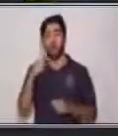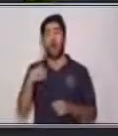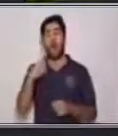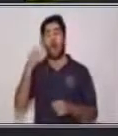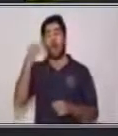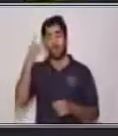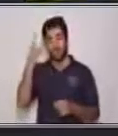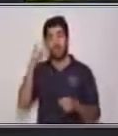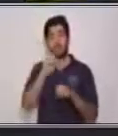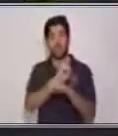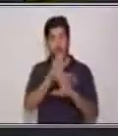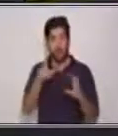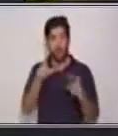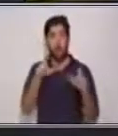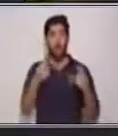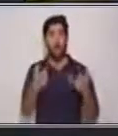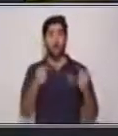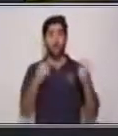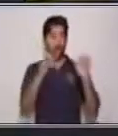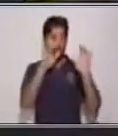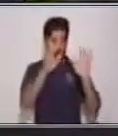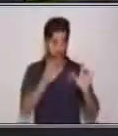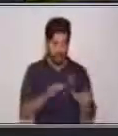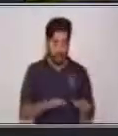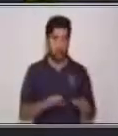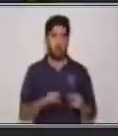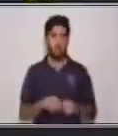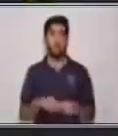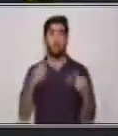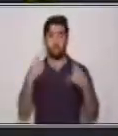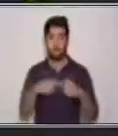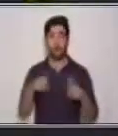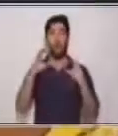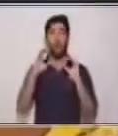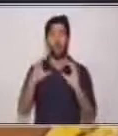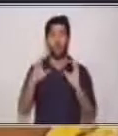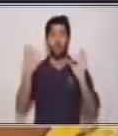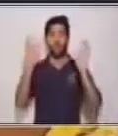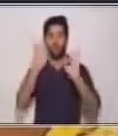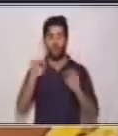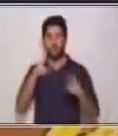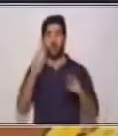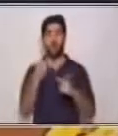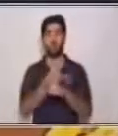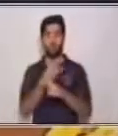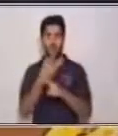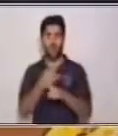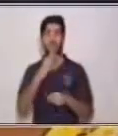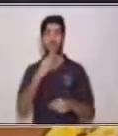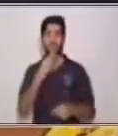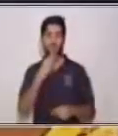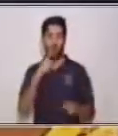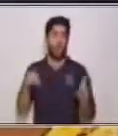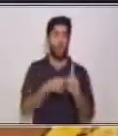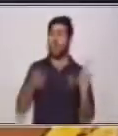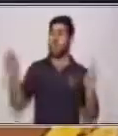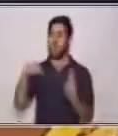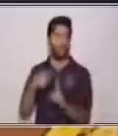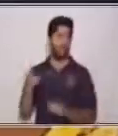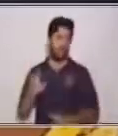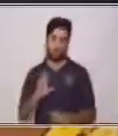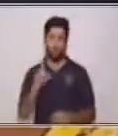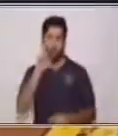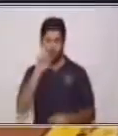redactar infinitivos, solo infinitivos en todos los pasos de la preparación de una receta. Si utilizamos